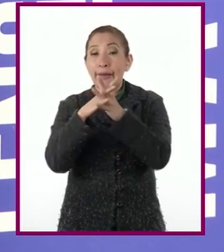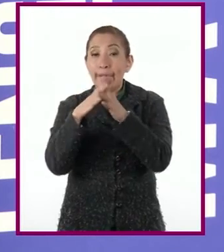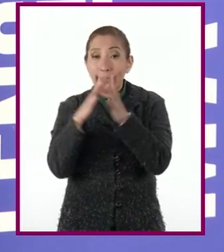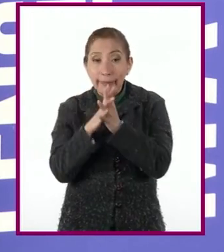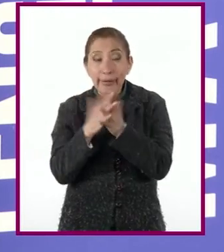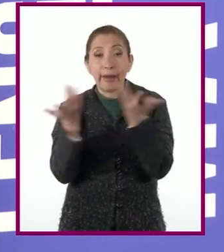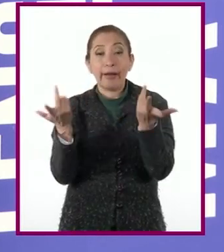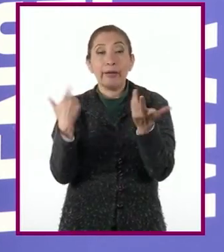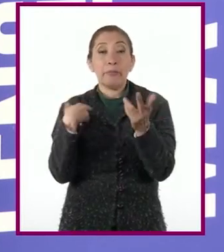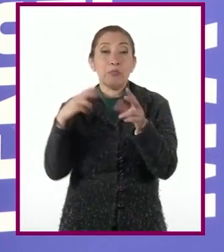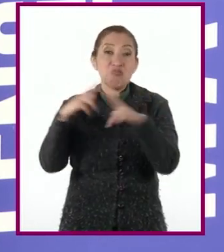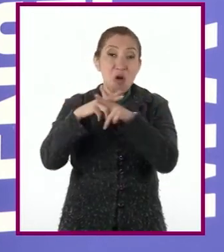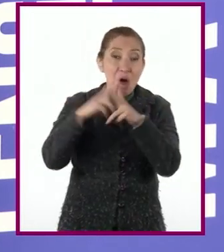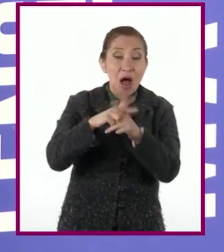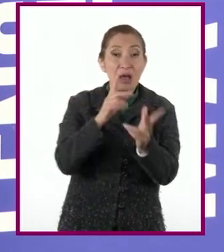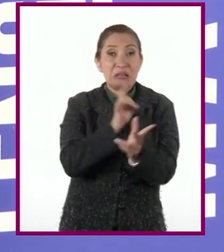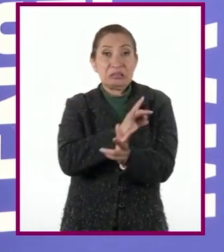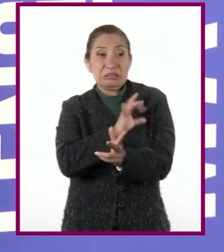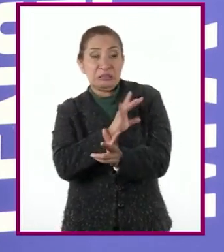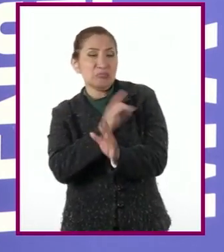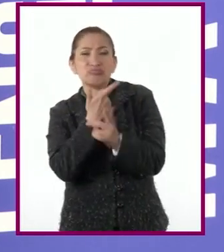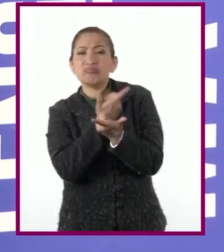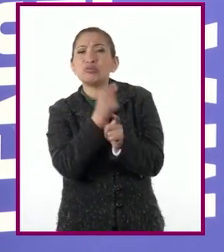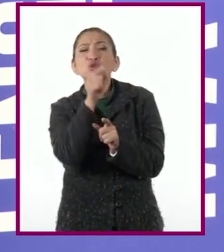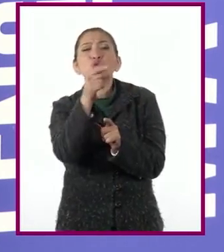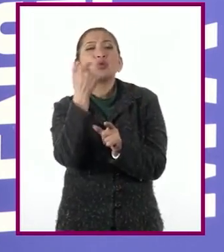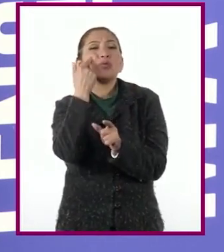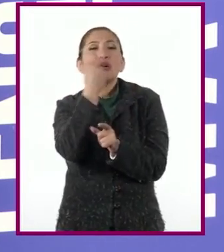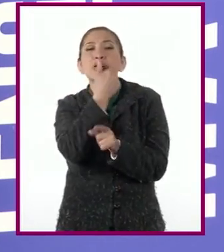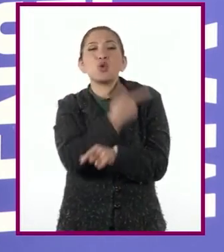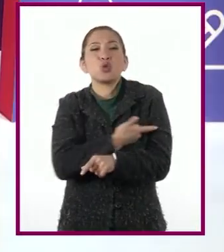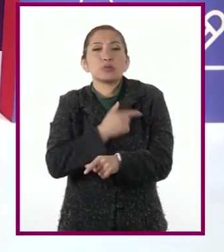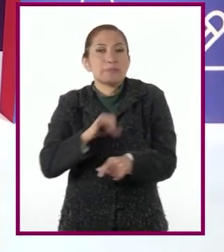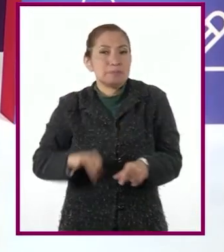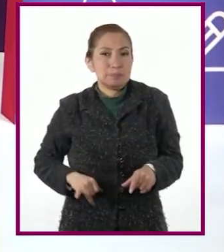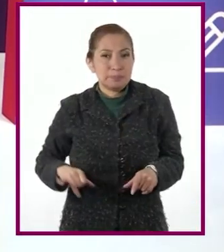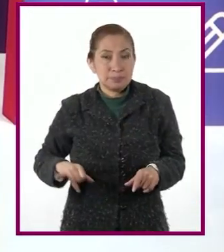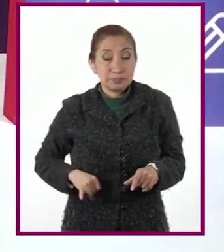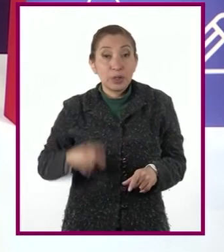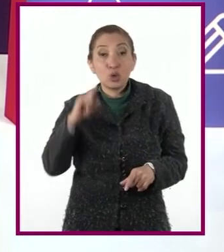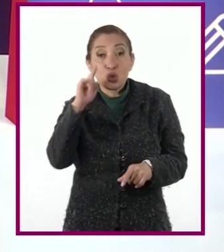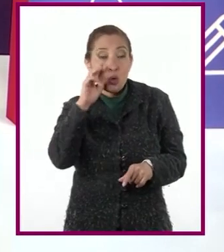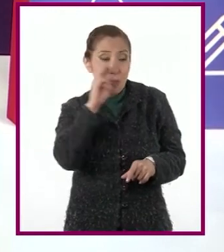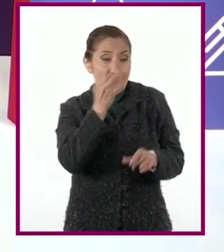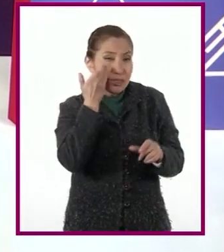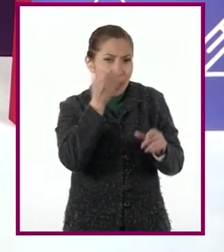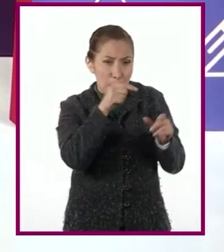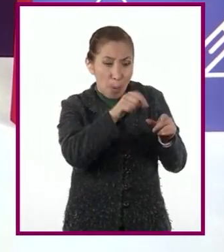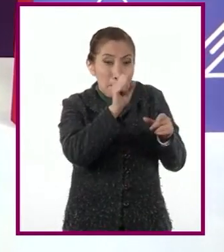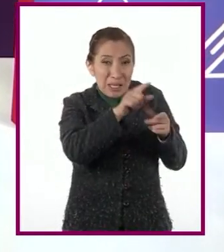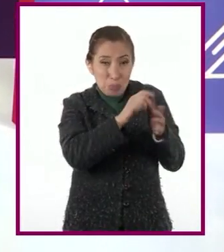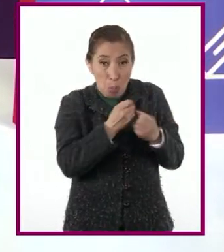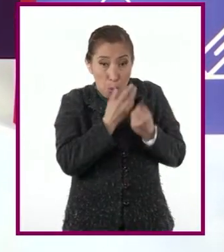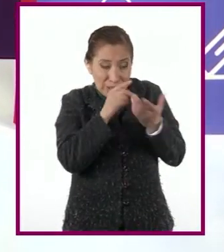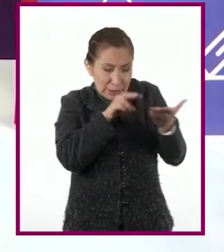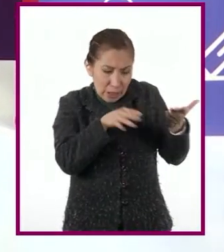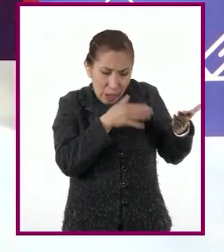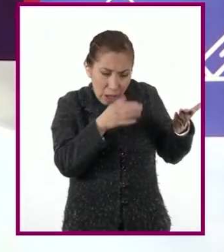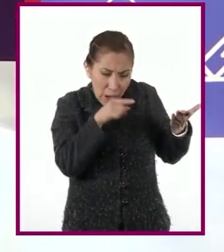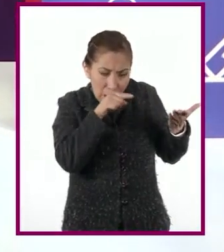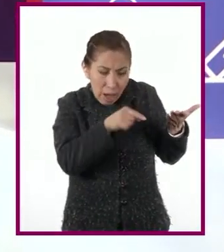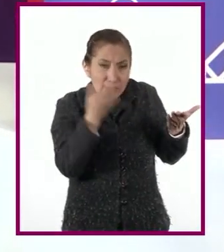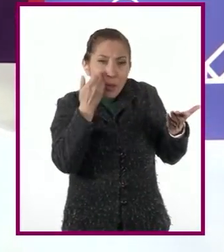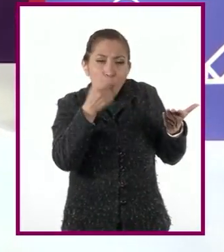sobre batallas, terror, lo que a ustedes les guste e interese. Identifiquen la época en la que el autor escribió